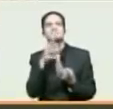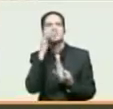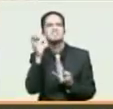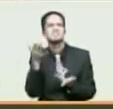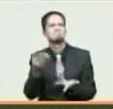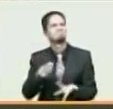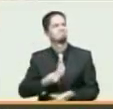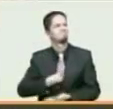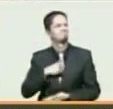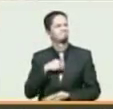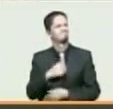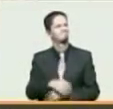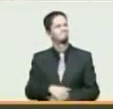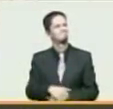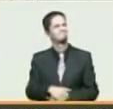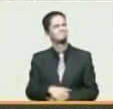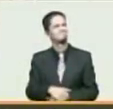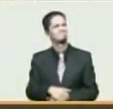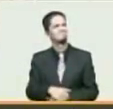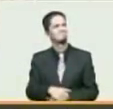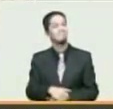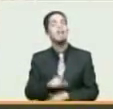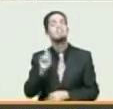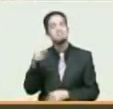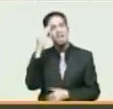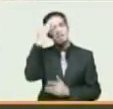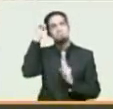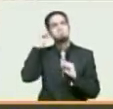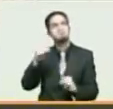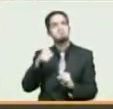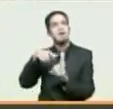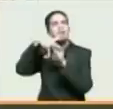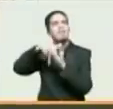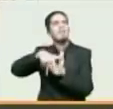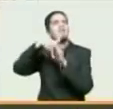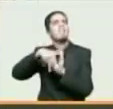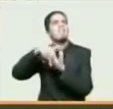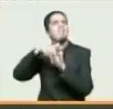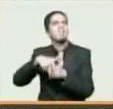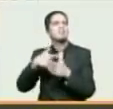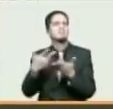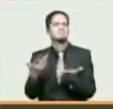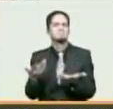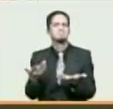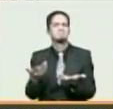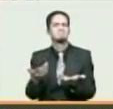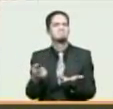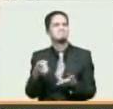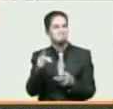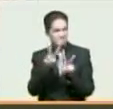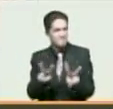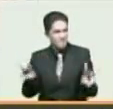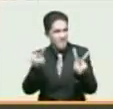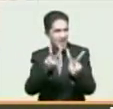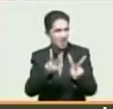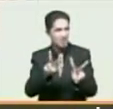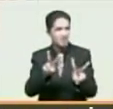Eso, vale. Sabe montar a caballo, sabe de equitación. ¿Qué es eso? ¿Esos son valores de este país?